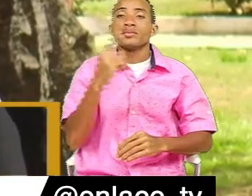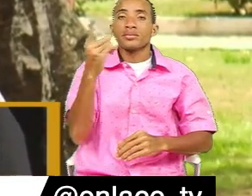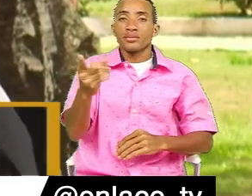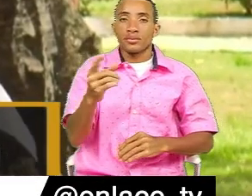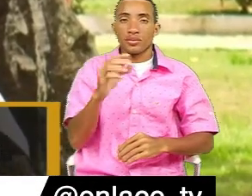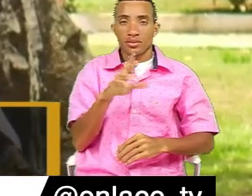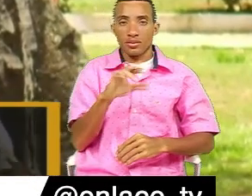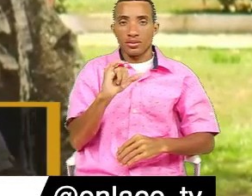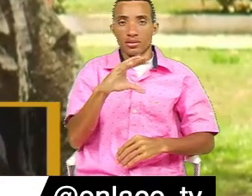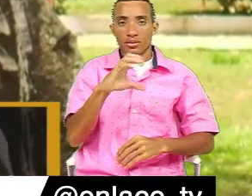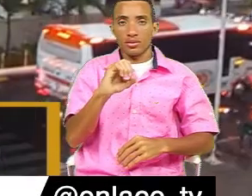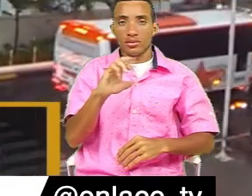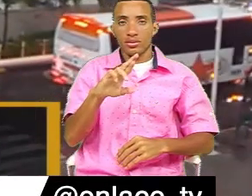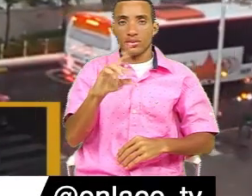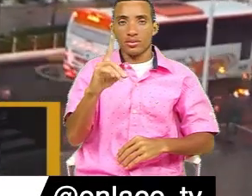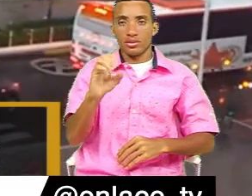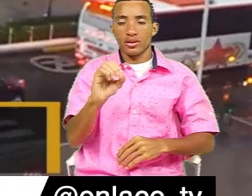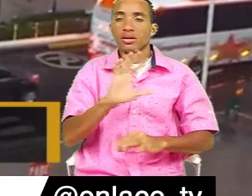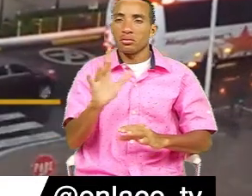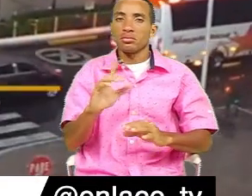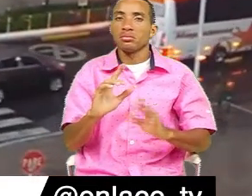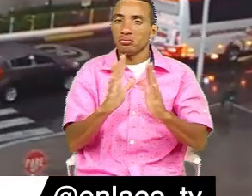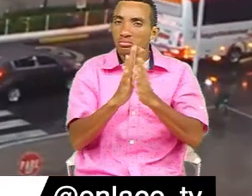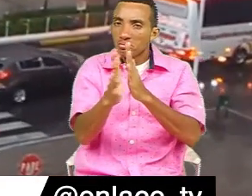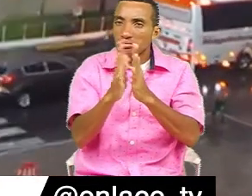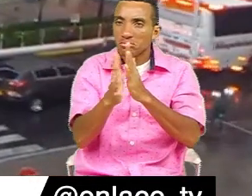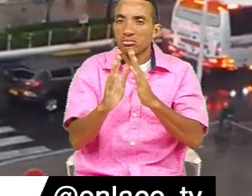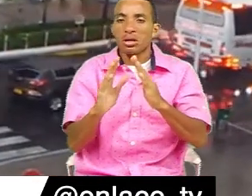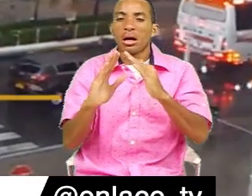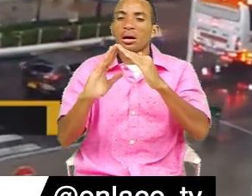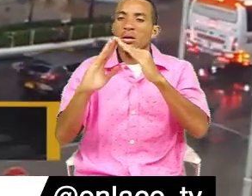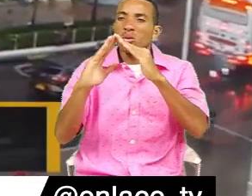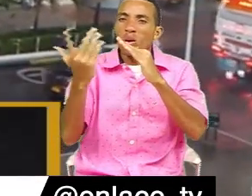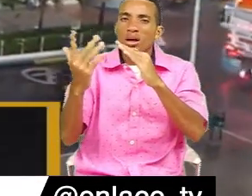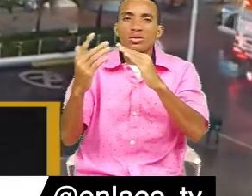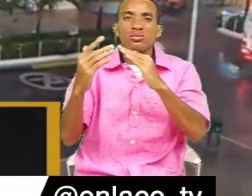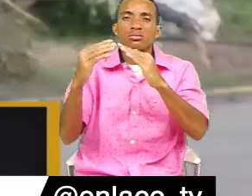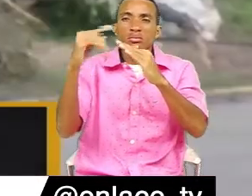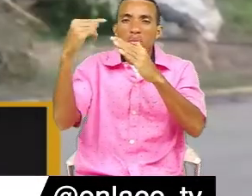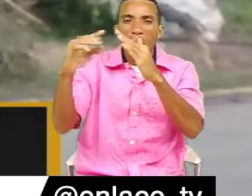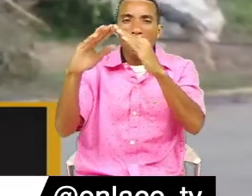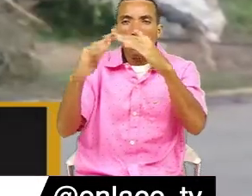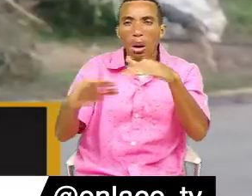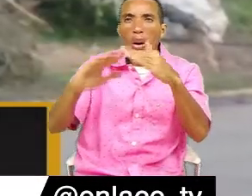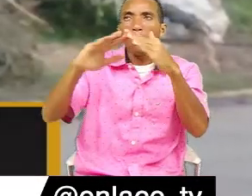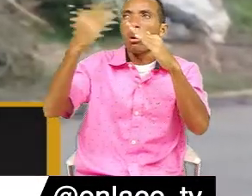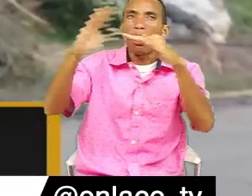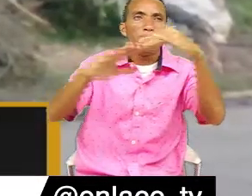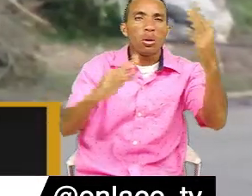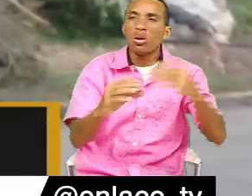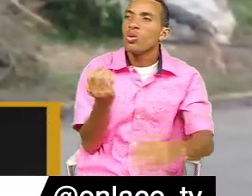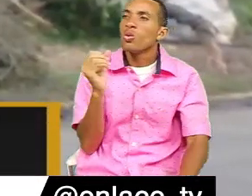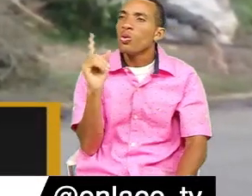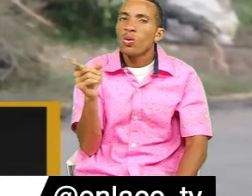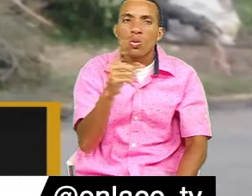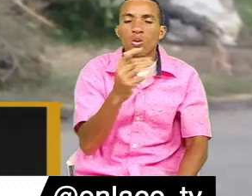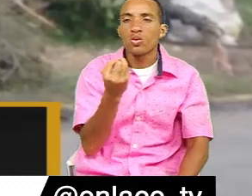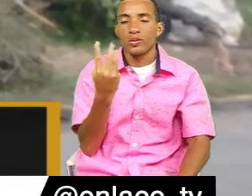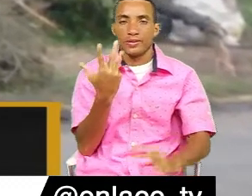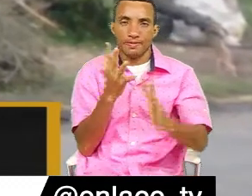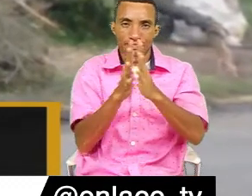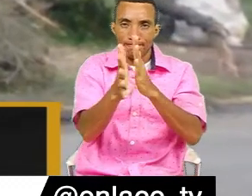Javier López, ha entregado un primer reporte en Enlace Noticias sobre viviendas afectadas por el vendaval del pasado viernes en Barranca Bermeja. El funcionario agradeció a los medios